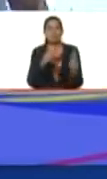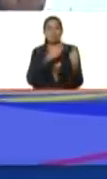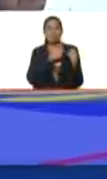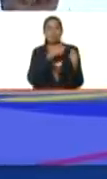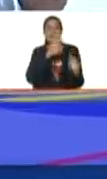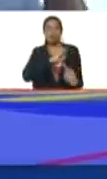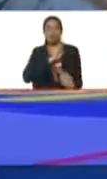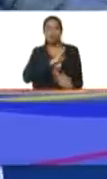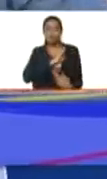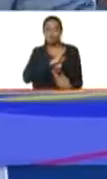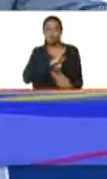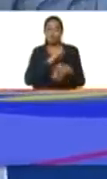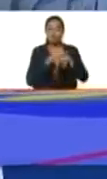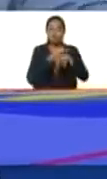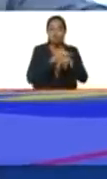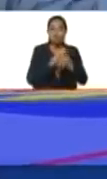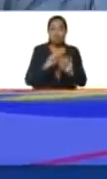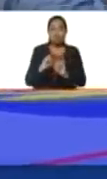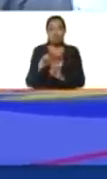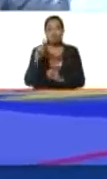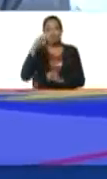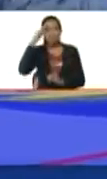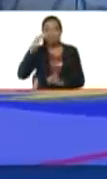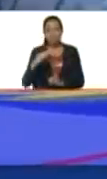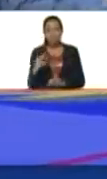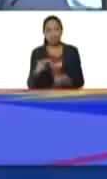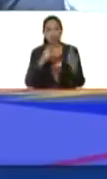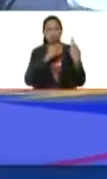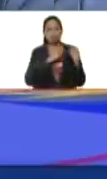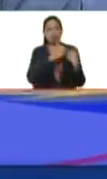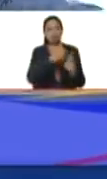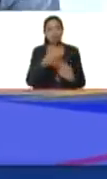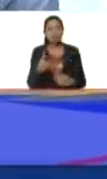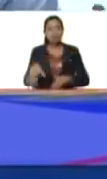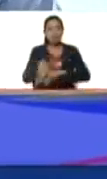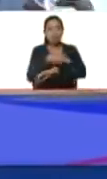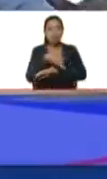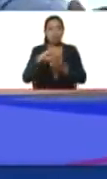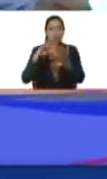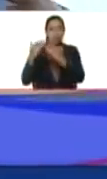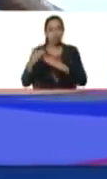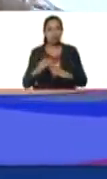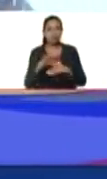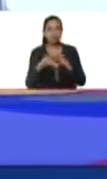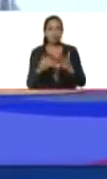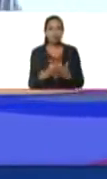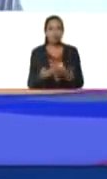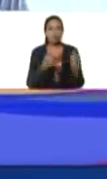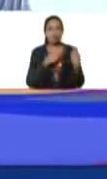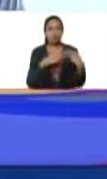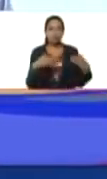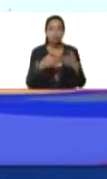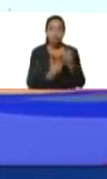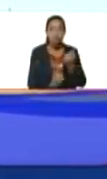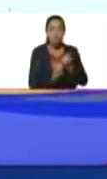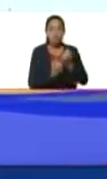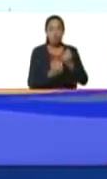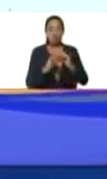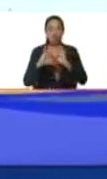comunidad y en cada calle un miliciano responsable de la calle y de la comunidad que sea una red de apoyo a la